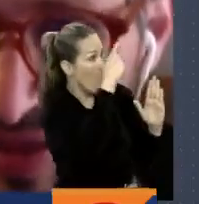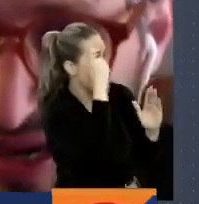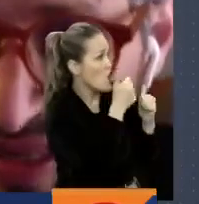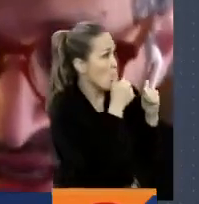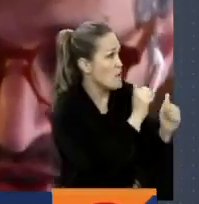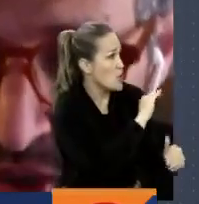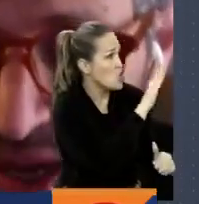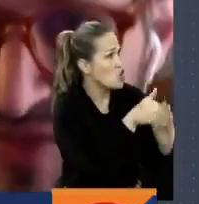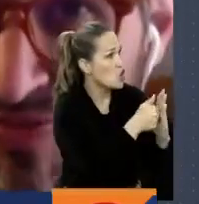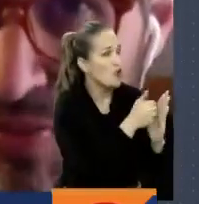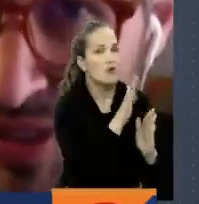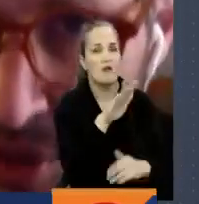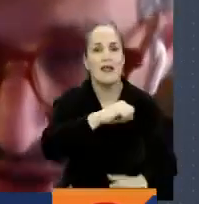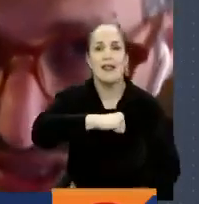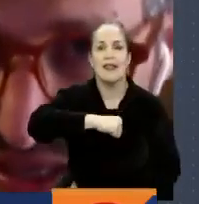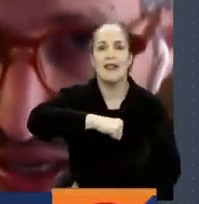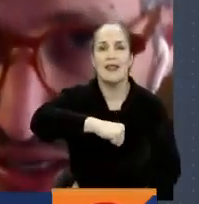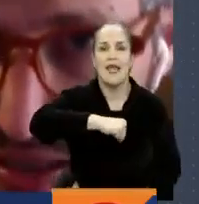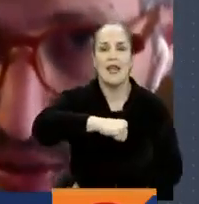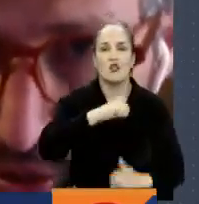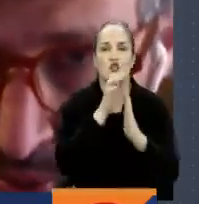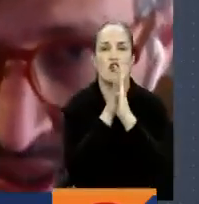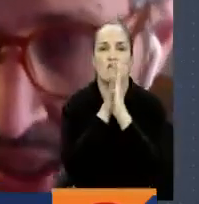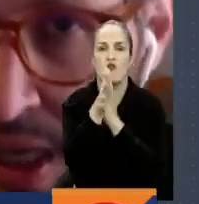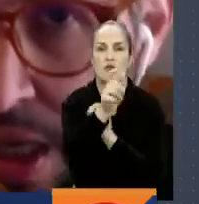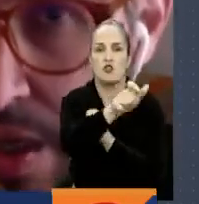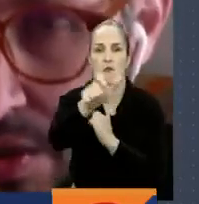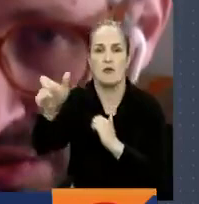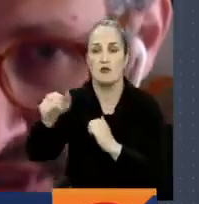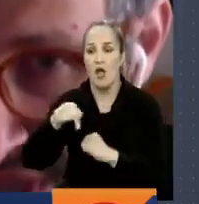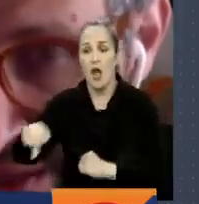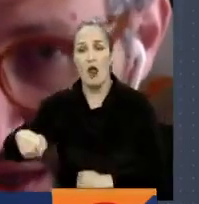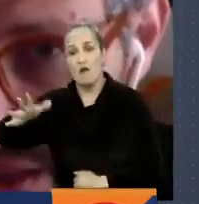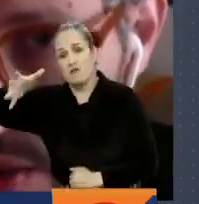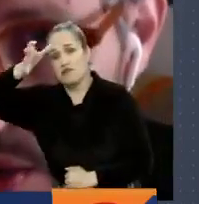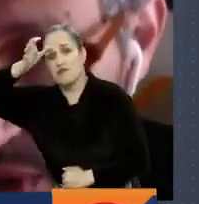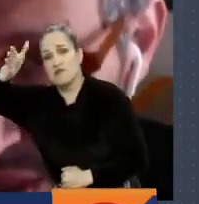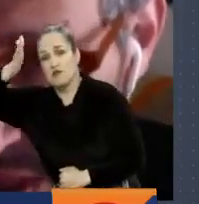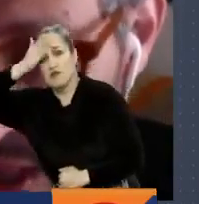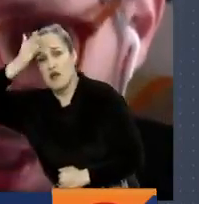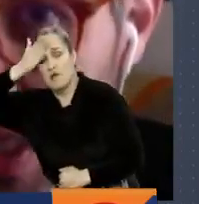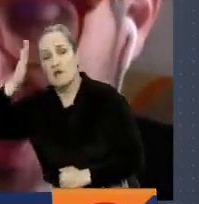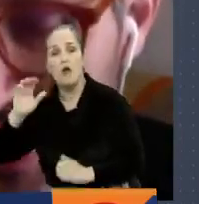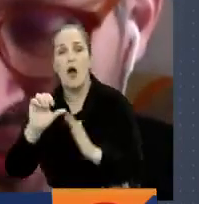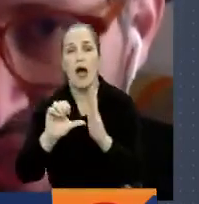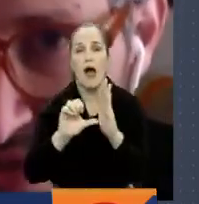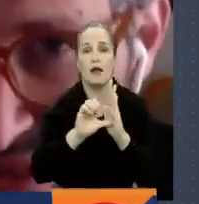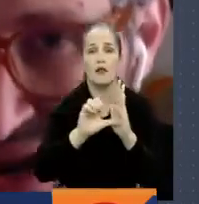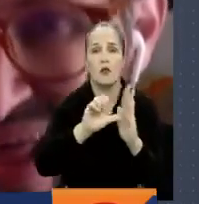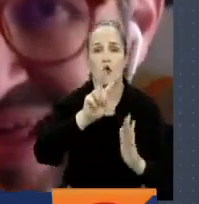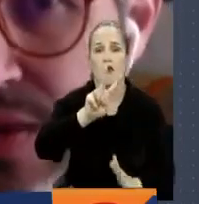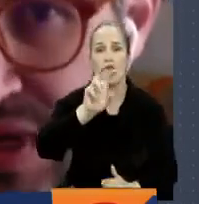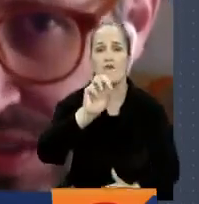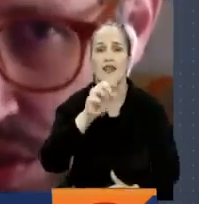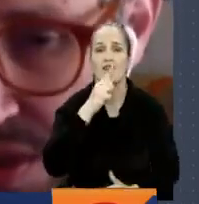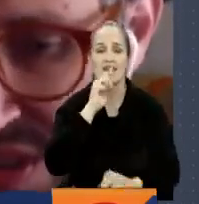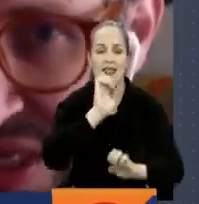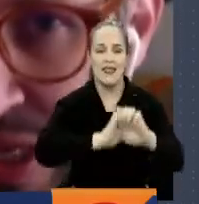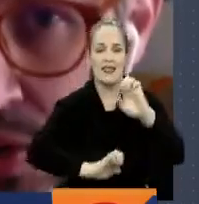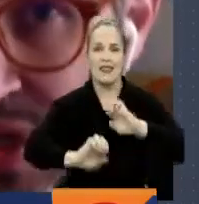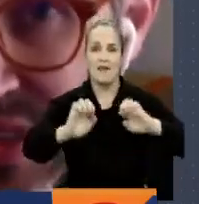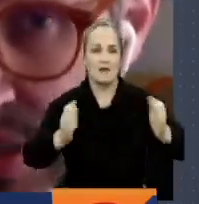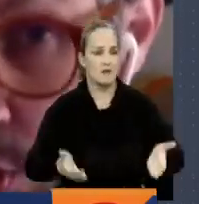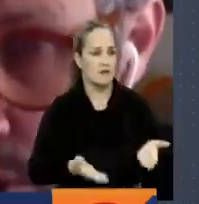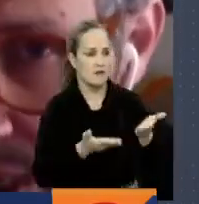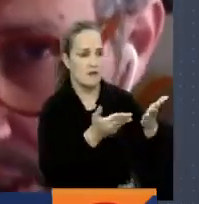bien se defender el derecho a la información que tiene la gente en Colombia consignada en el artículo 20 se trata de defender la deliberación